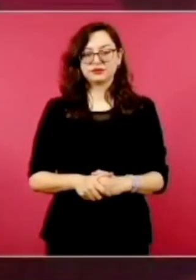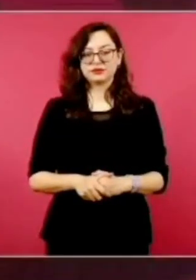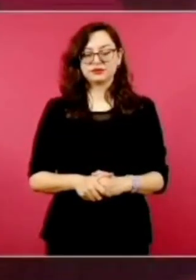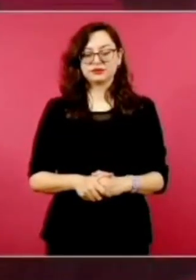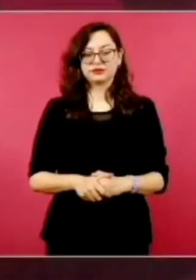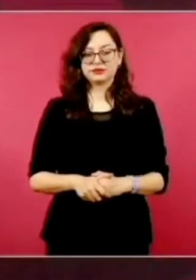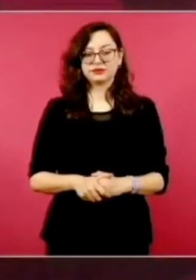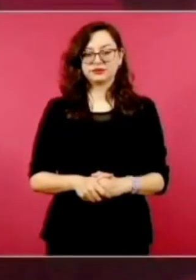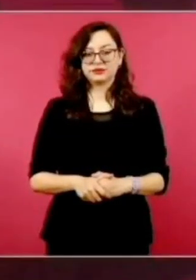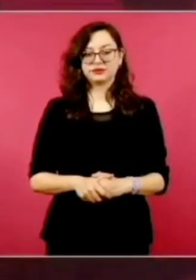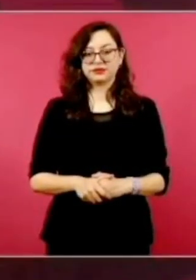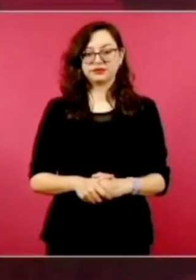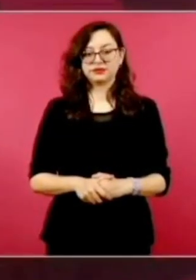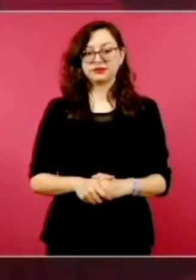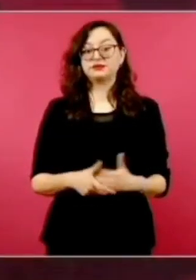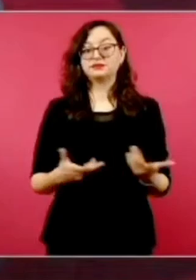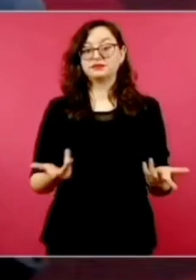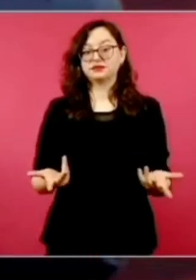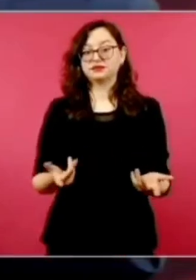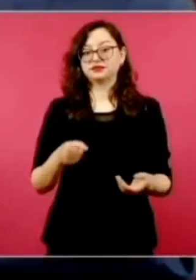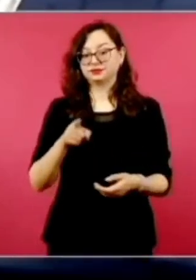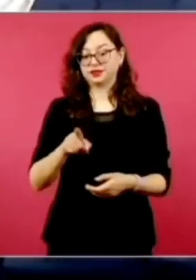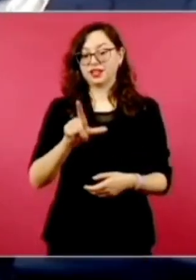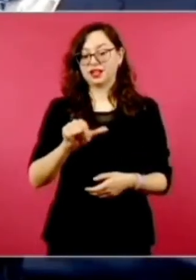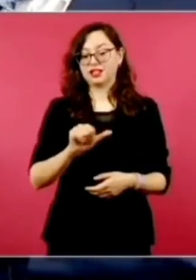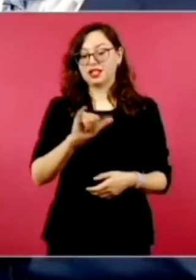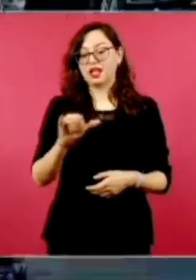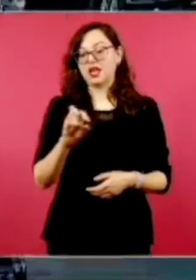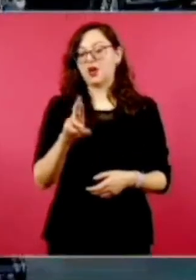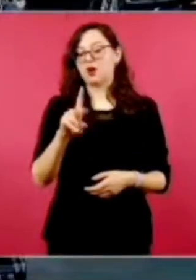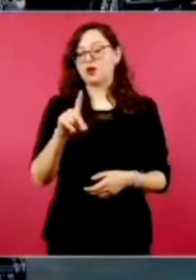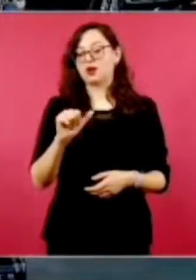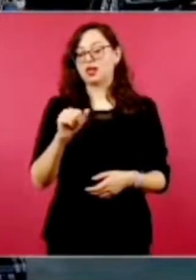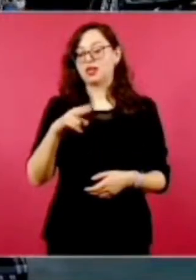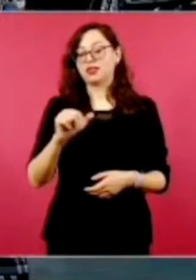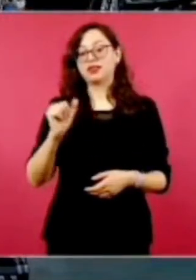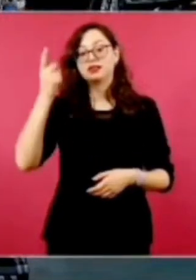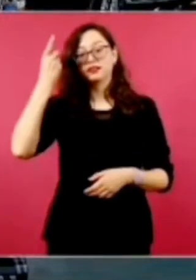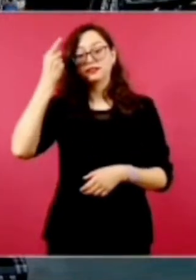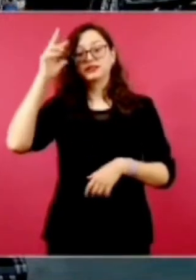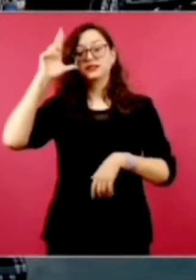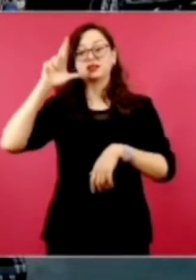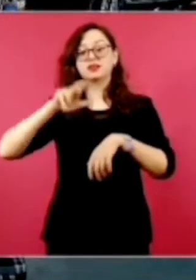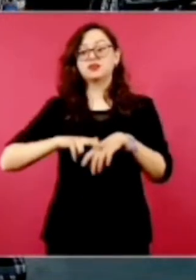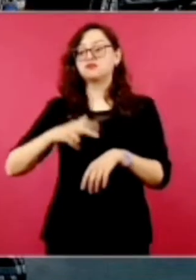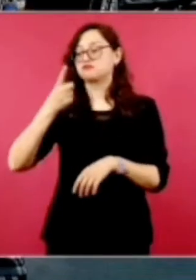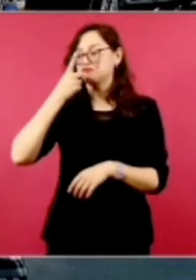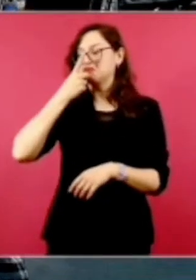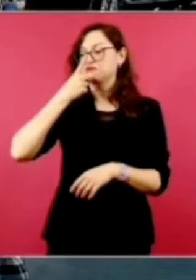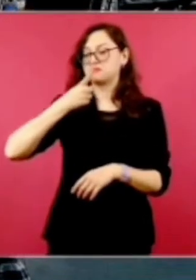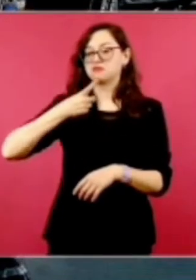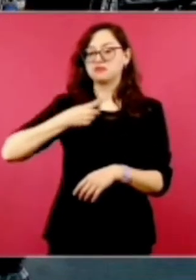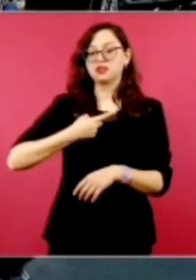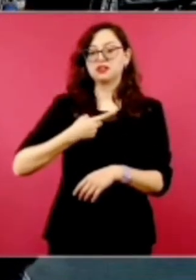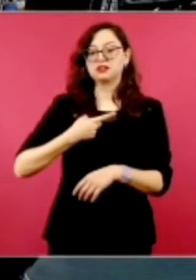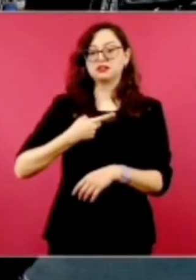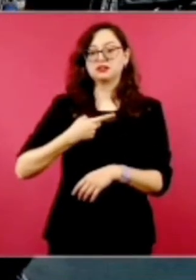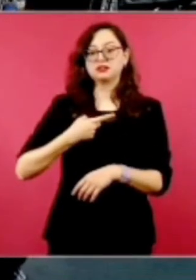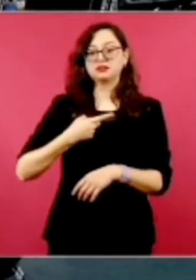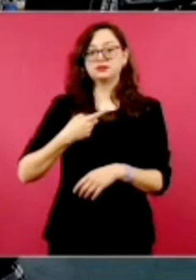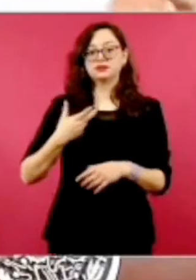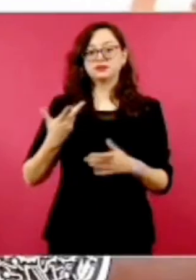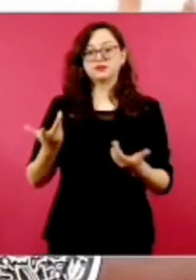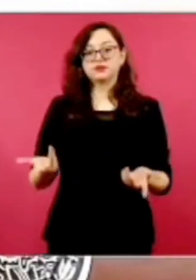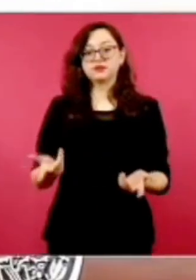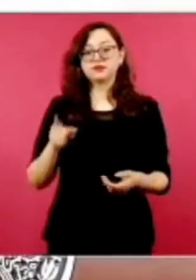director adjunto de la jornada me dijo en una ocasión de que por qué los vuelos rasantes